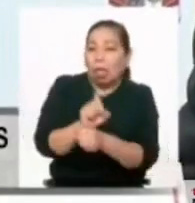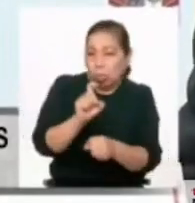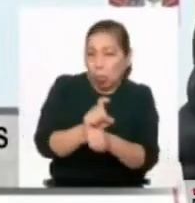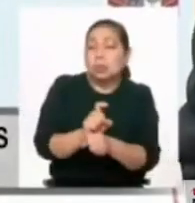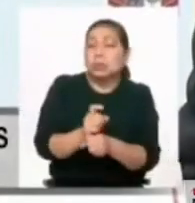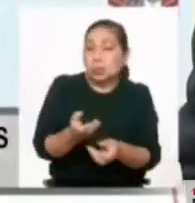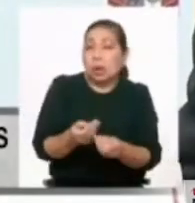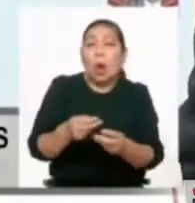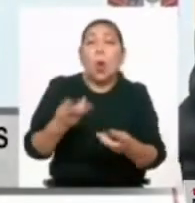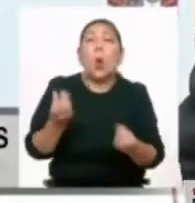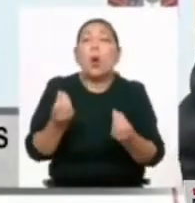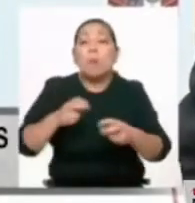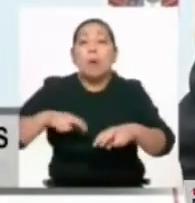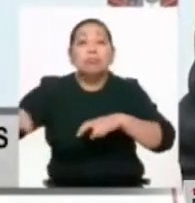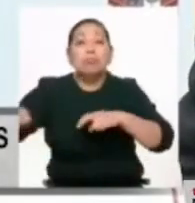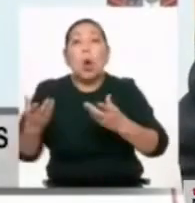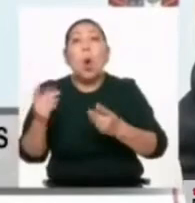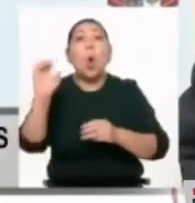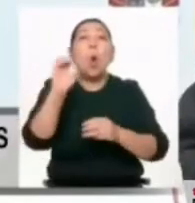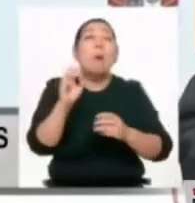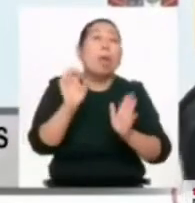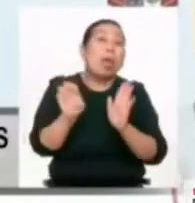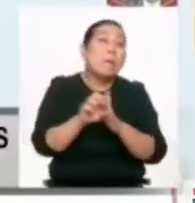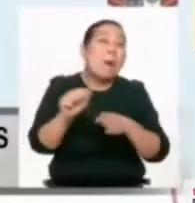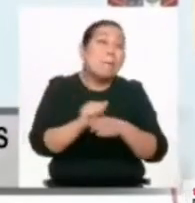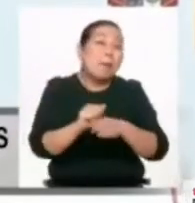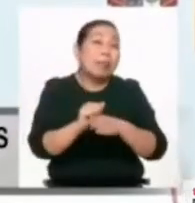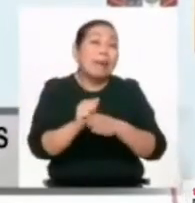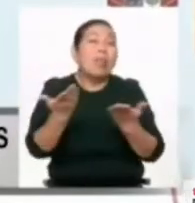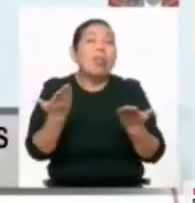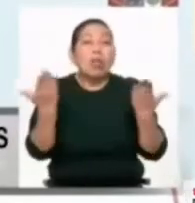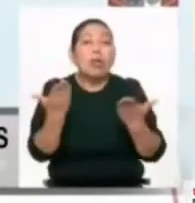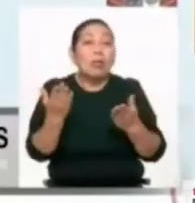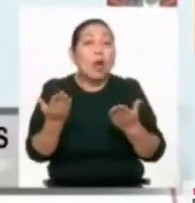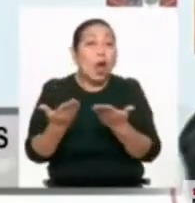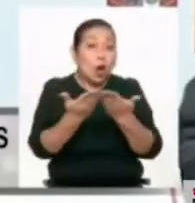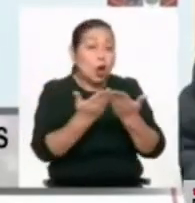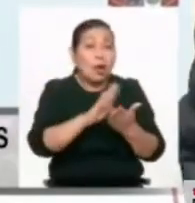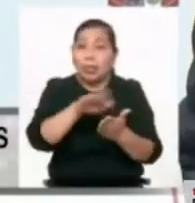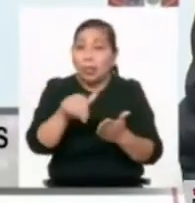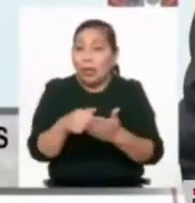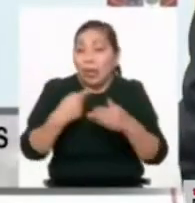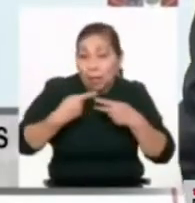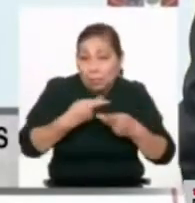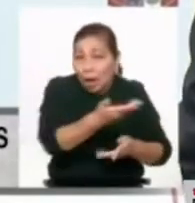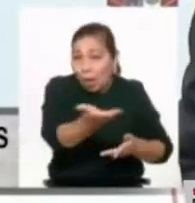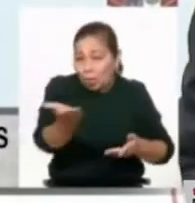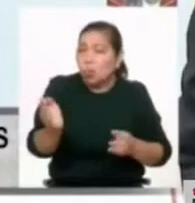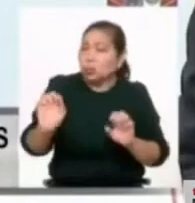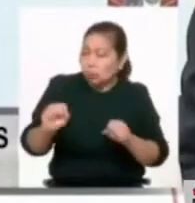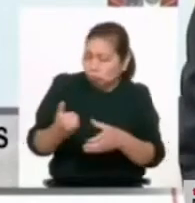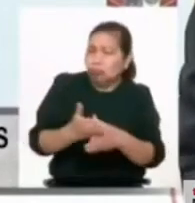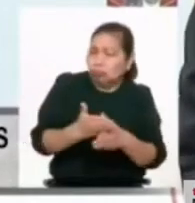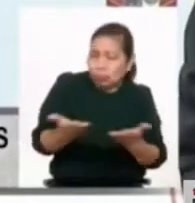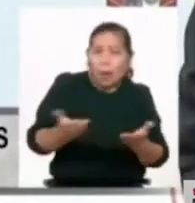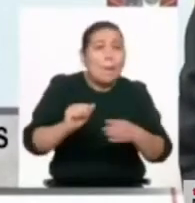a hacer también una evacuación en uno de los colegios, y pedirles a todos los peruanos que